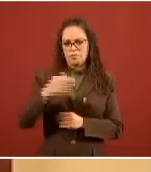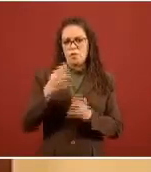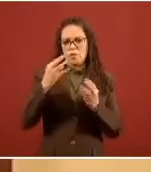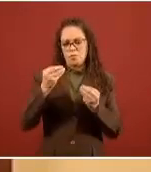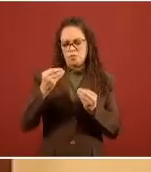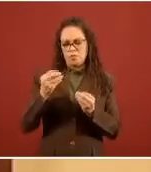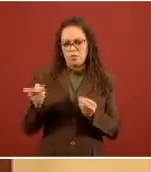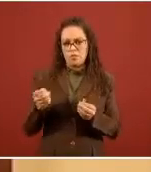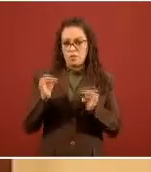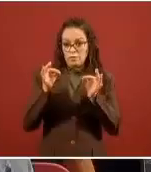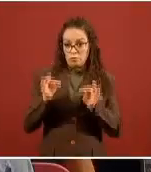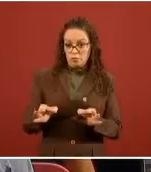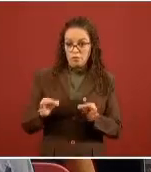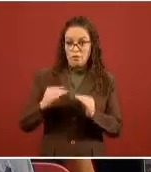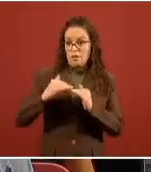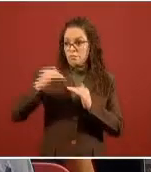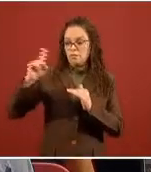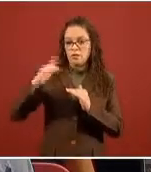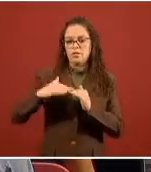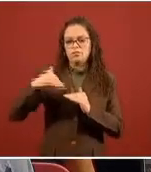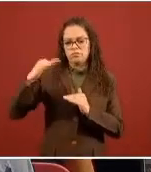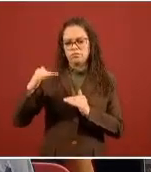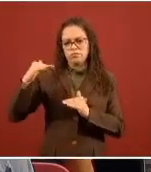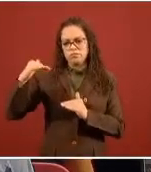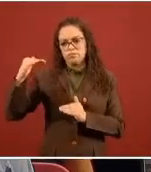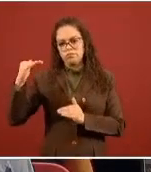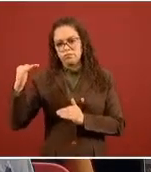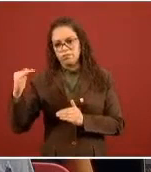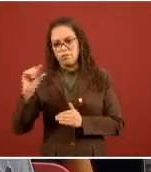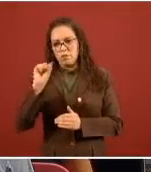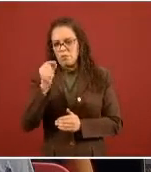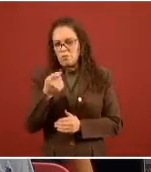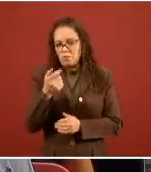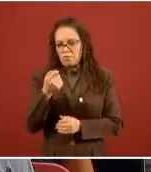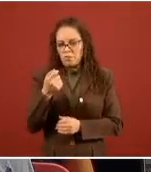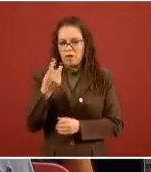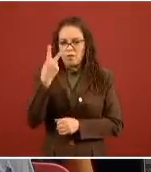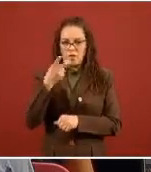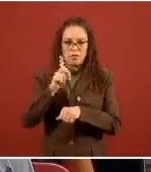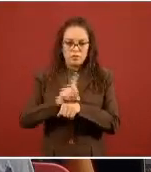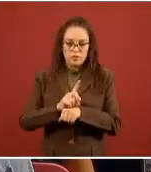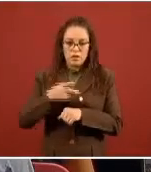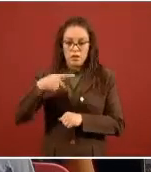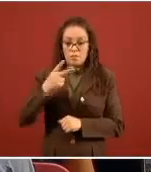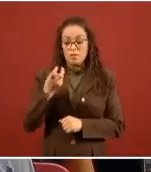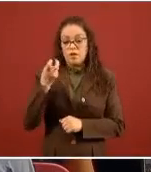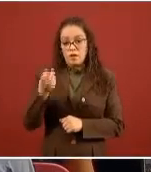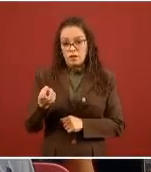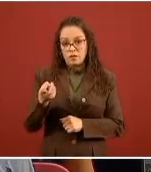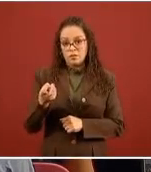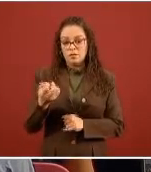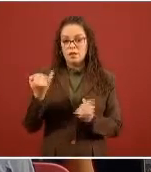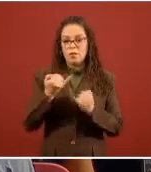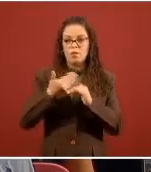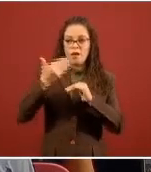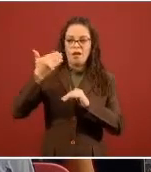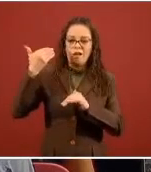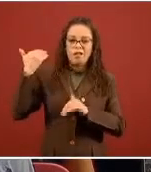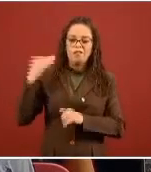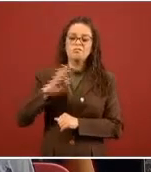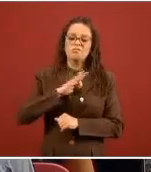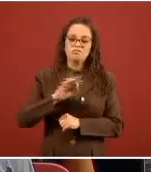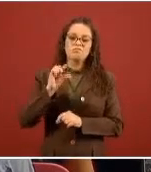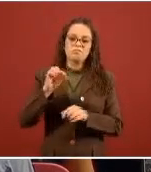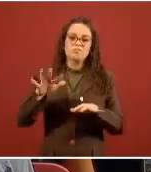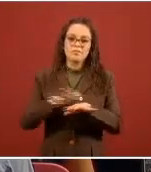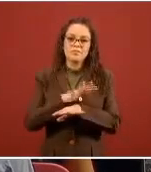estamos ante un pequeño descenso en los últimos 2 días, pero igual eso puede, como lo hemos visto anteriormente, cambiar en la medida